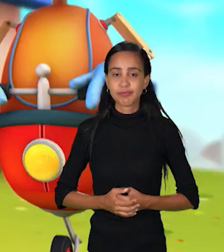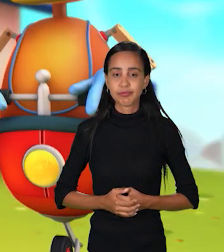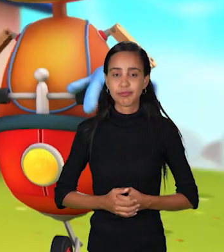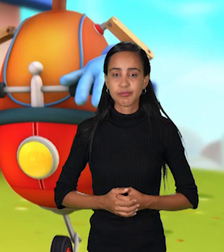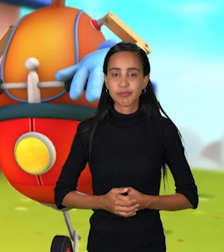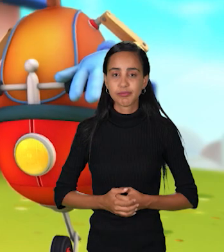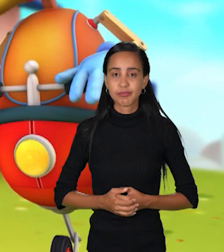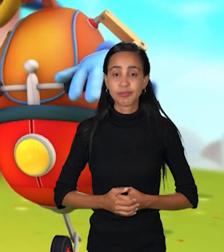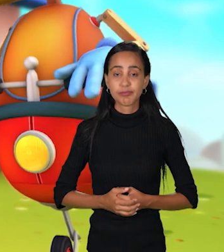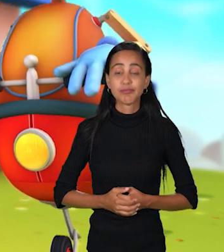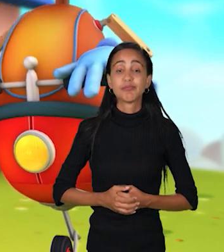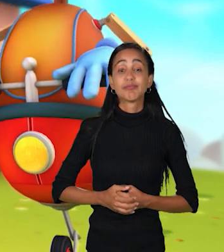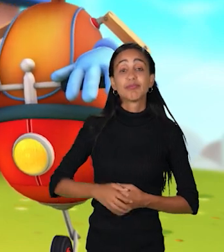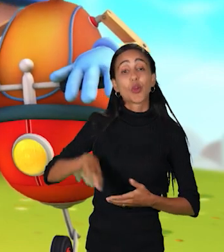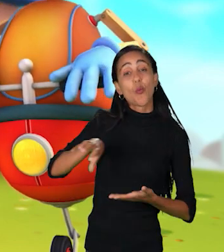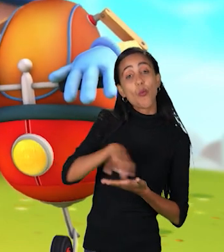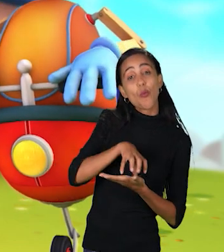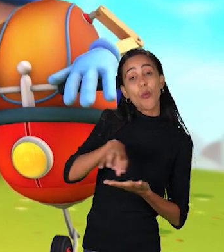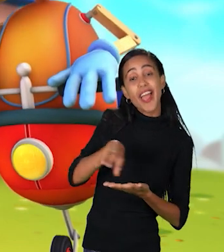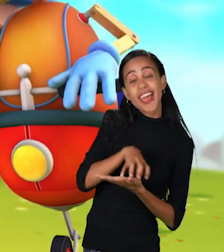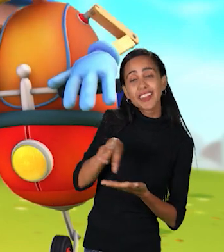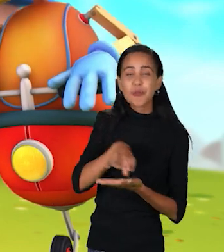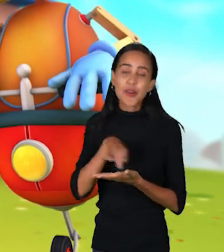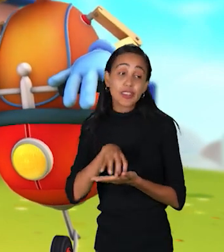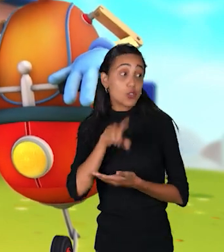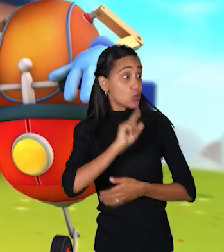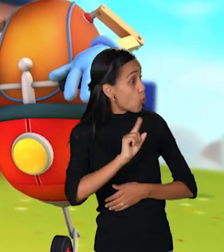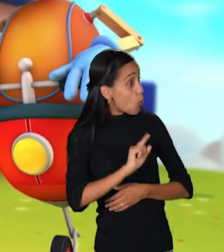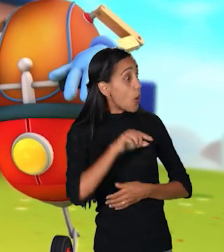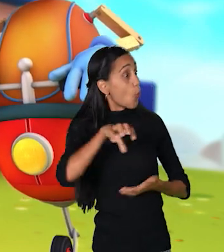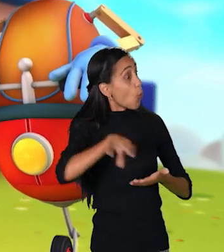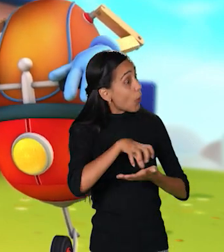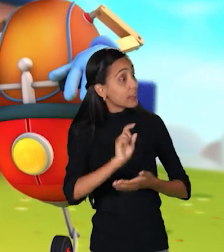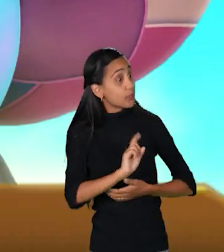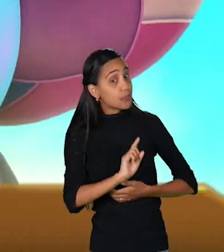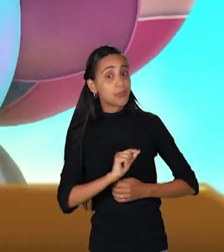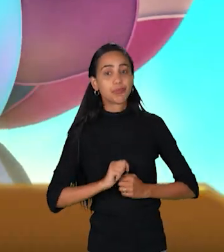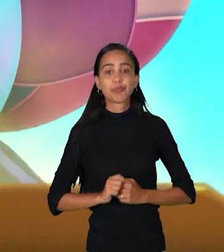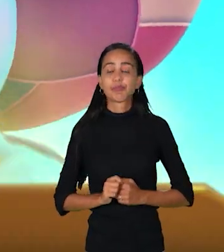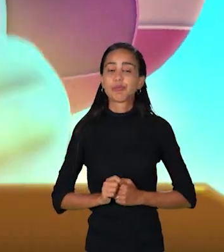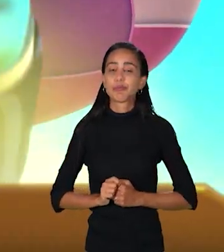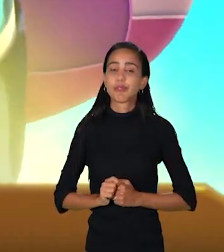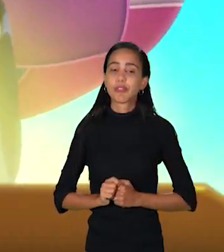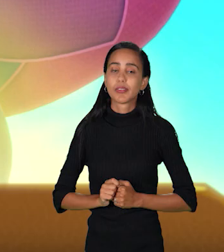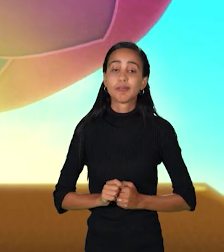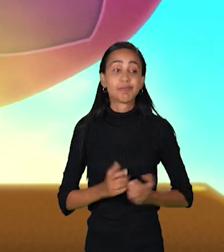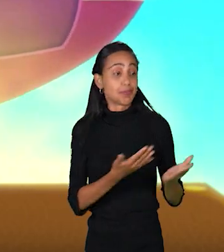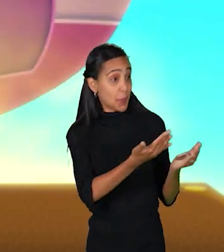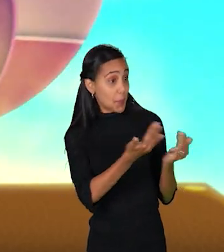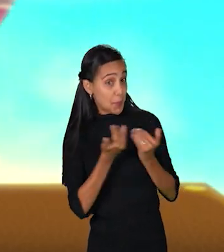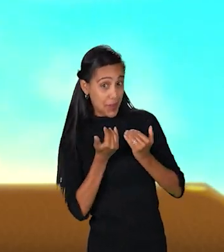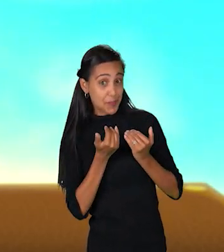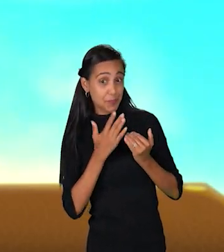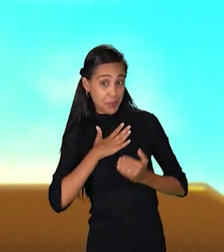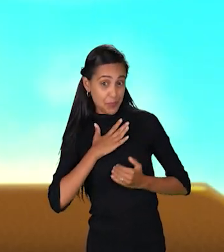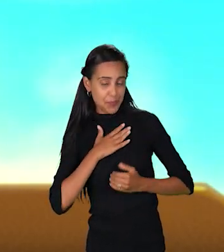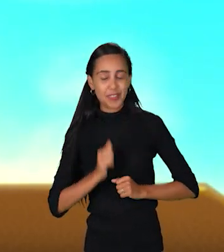¡Juguete, juguete! No, Nina. No es momento para juguetes. Oh. Ven conmigo,